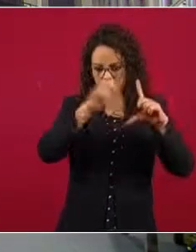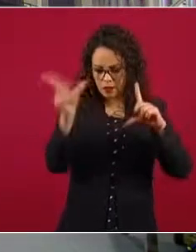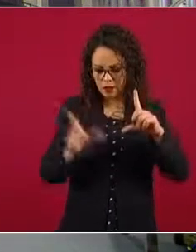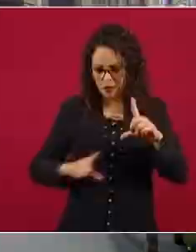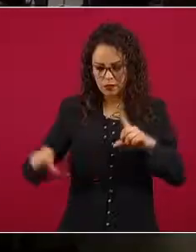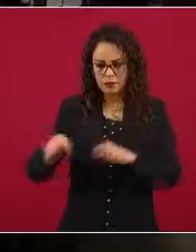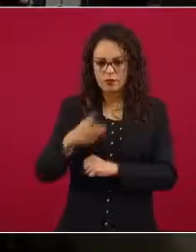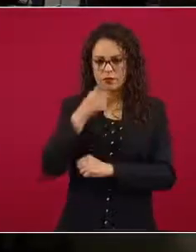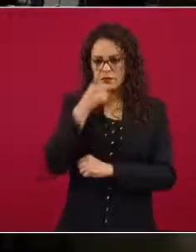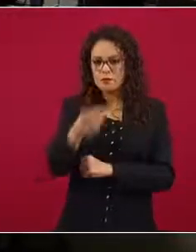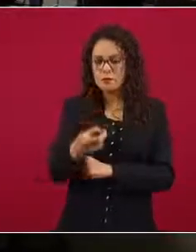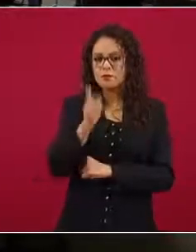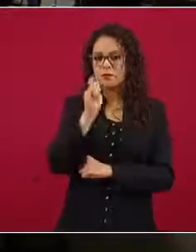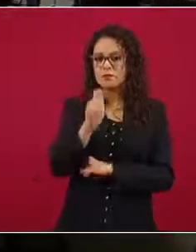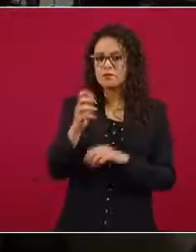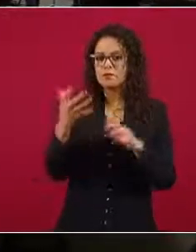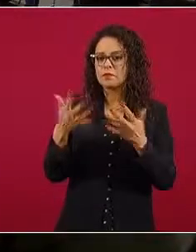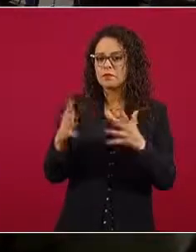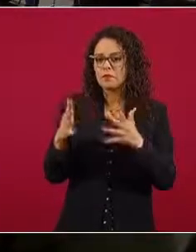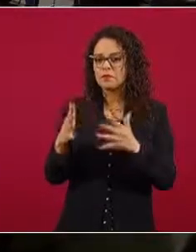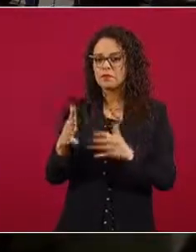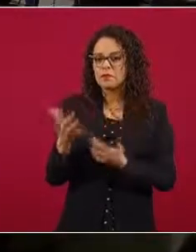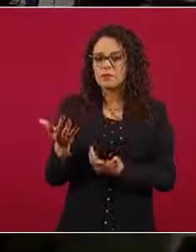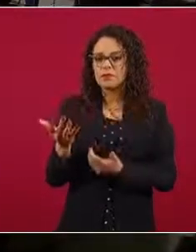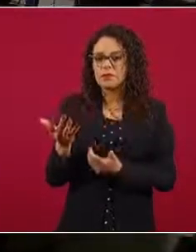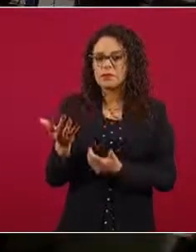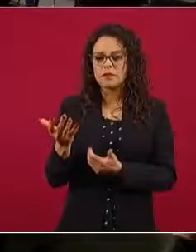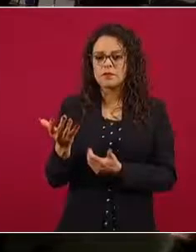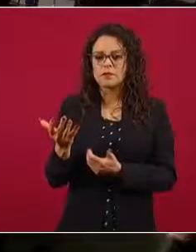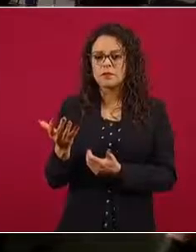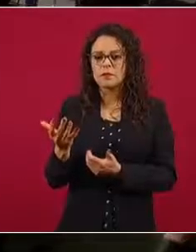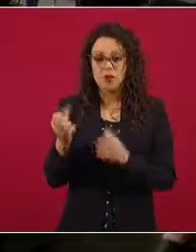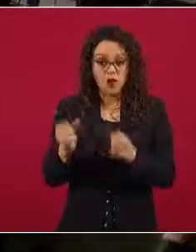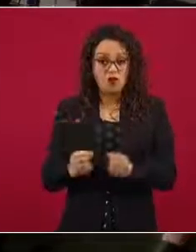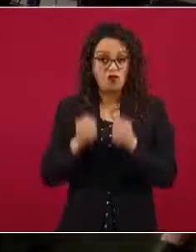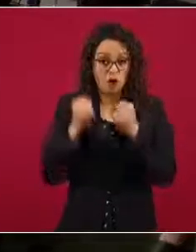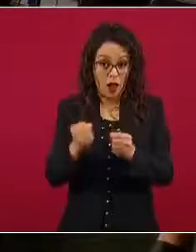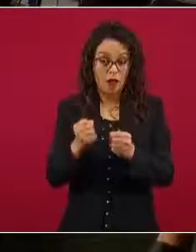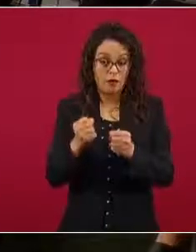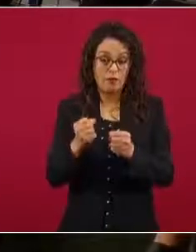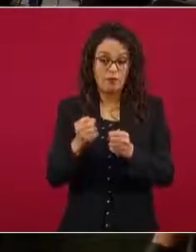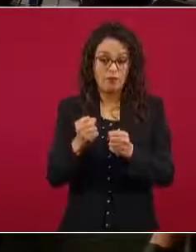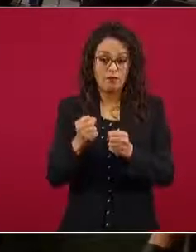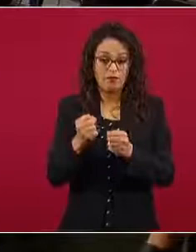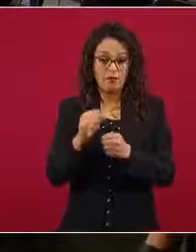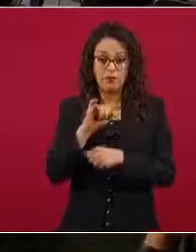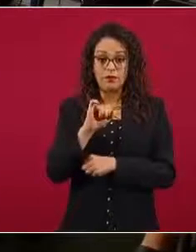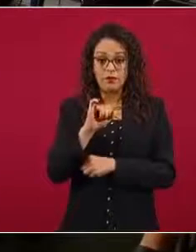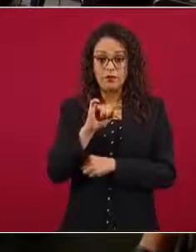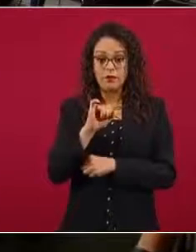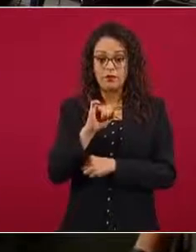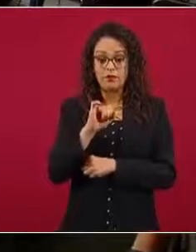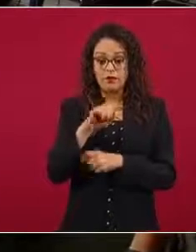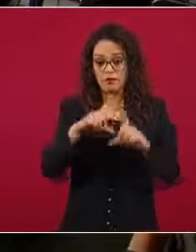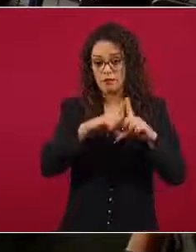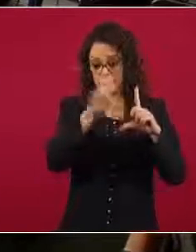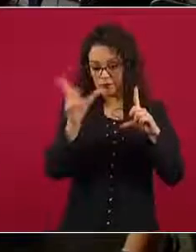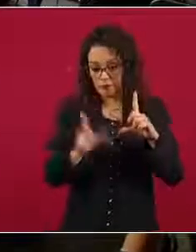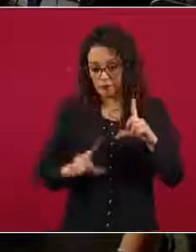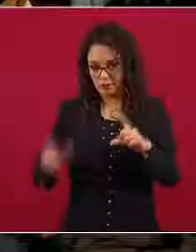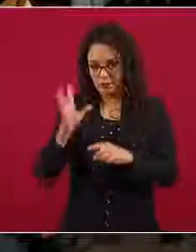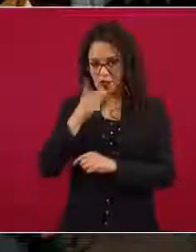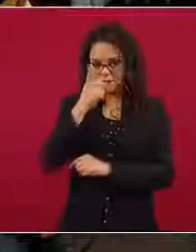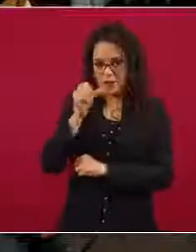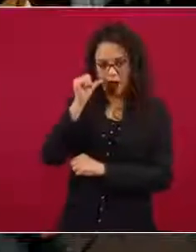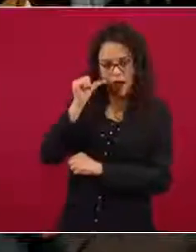a más de 10 una afectación importante a nivel nacional, ayer ya lo decía Manuel Bartlett, pero preguntarle, más de